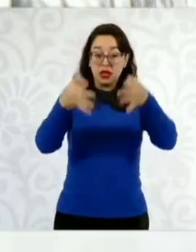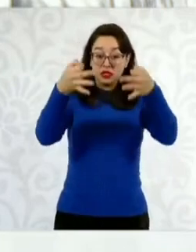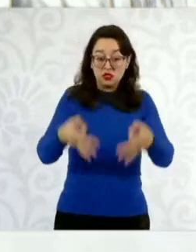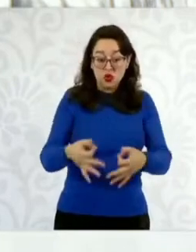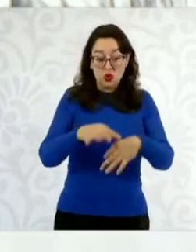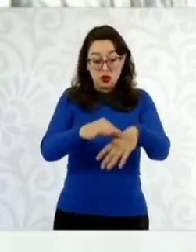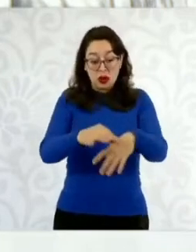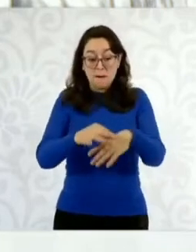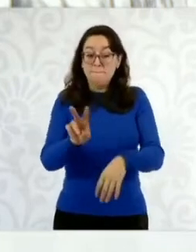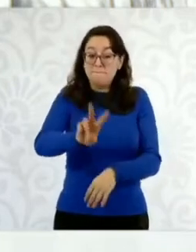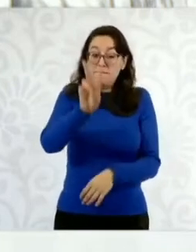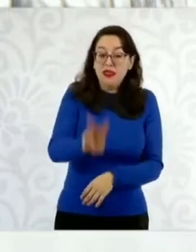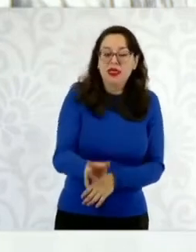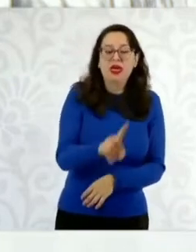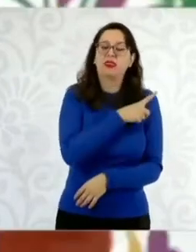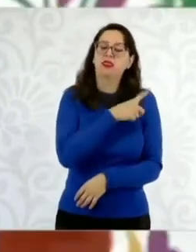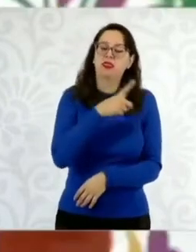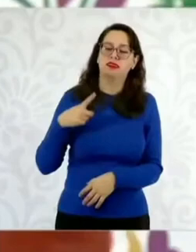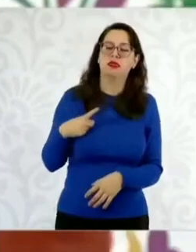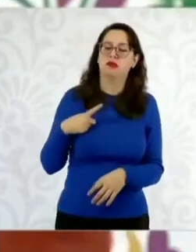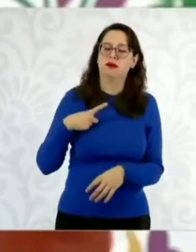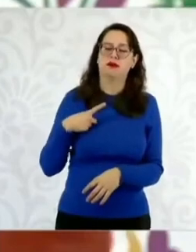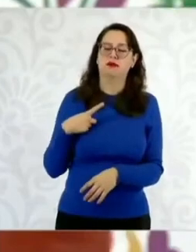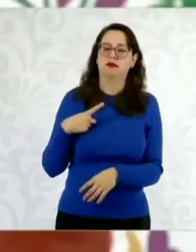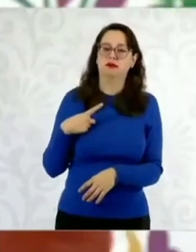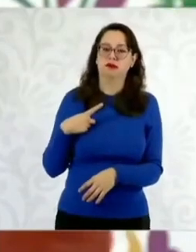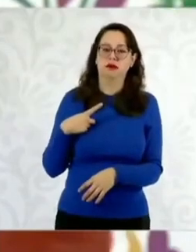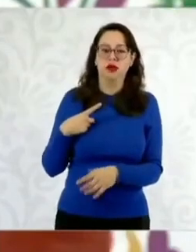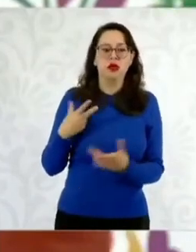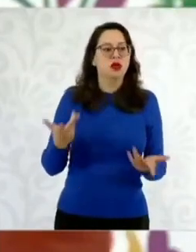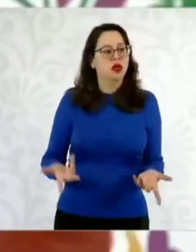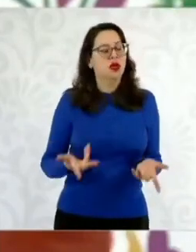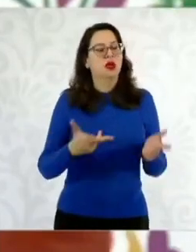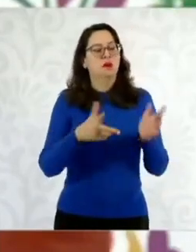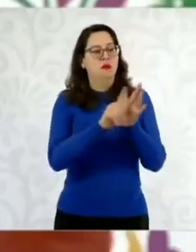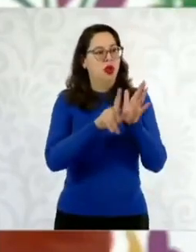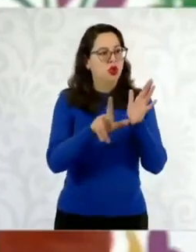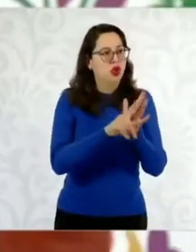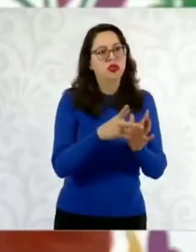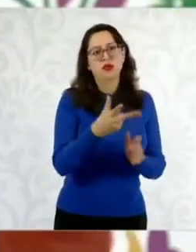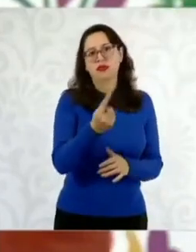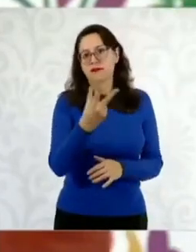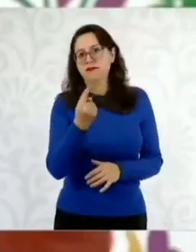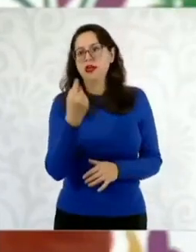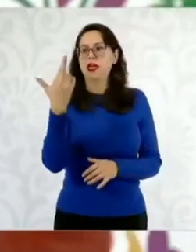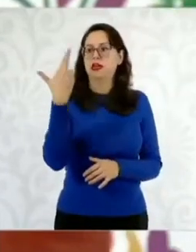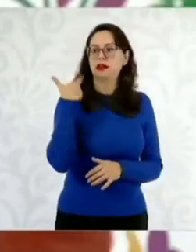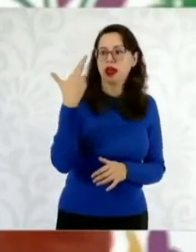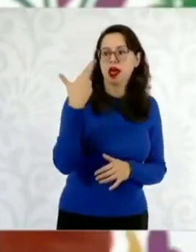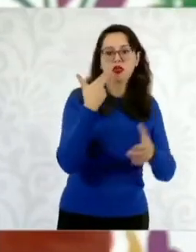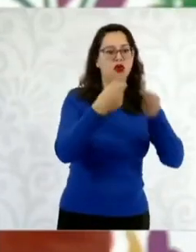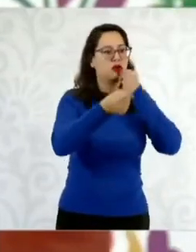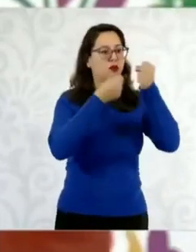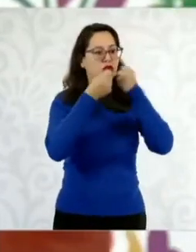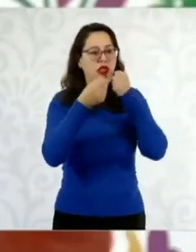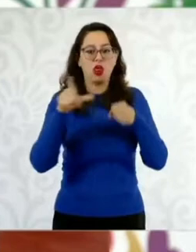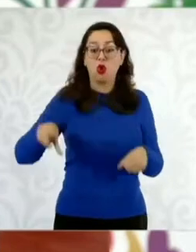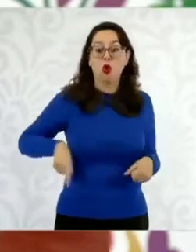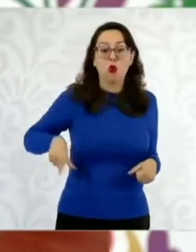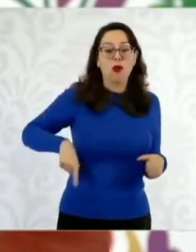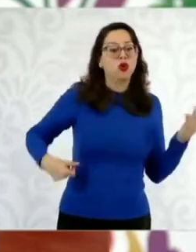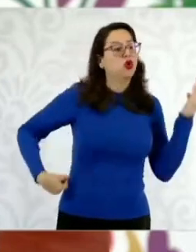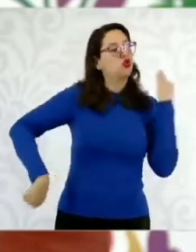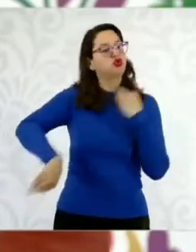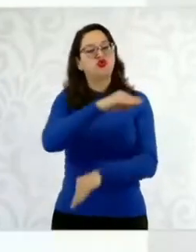todo medio de comunicación, de todo reportero y también del gobierno.